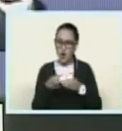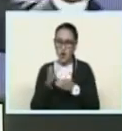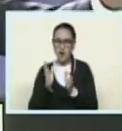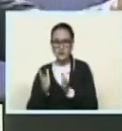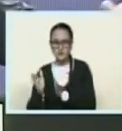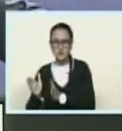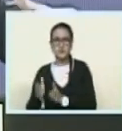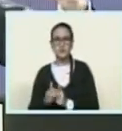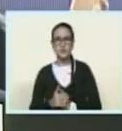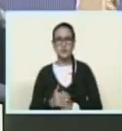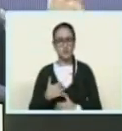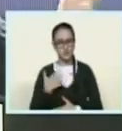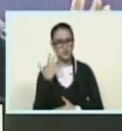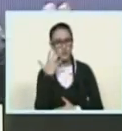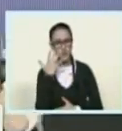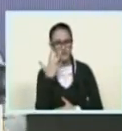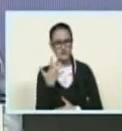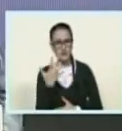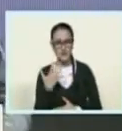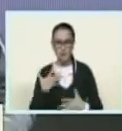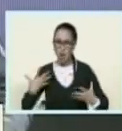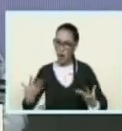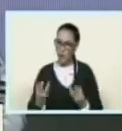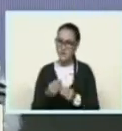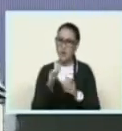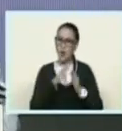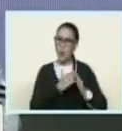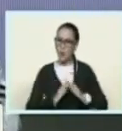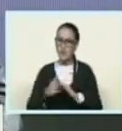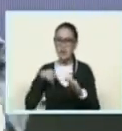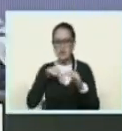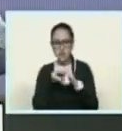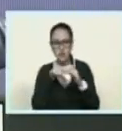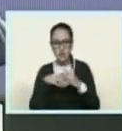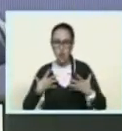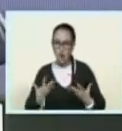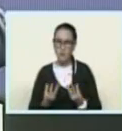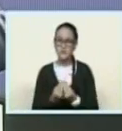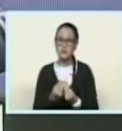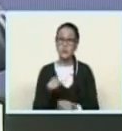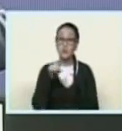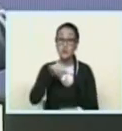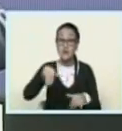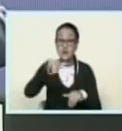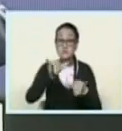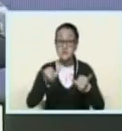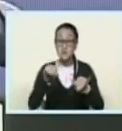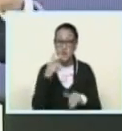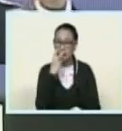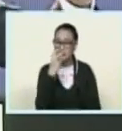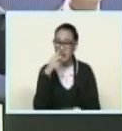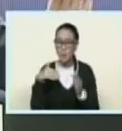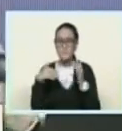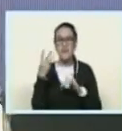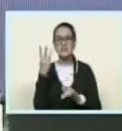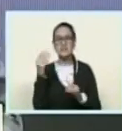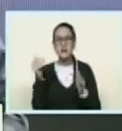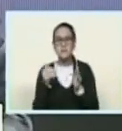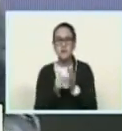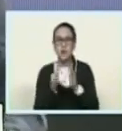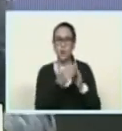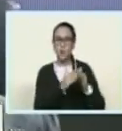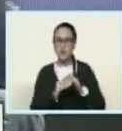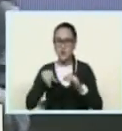vi, los acompañé en cuantas comunidades pude, pero ustedes visitaron más de 3.000